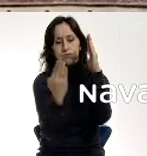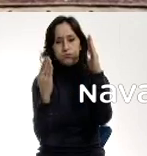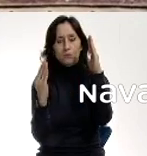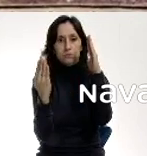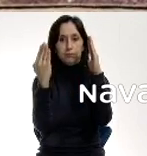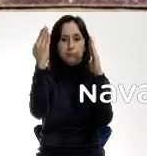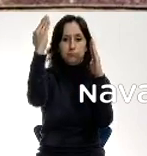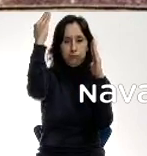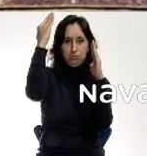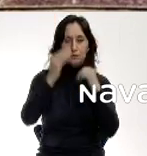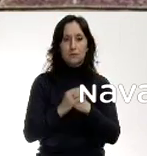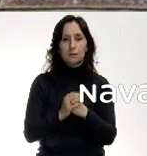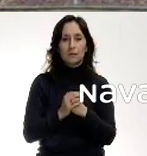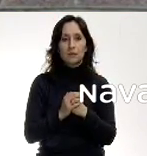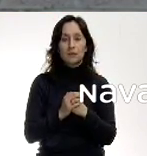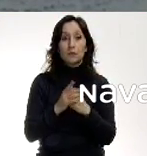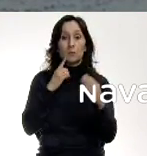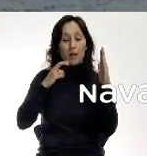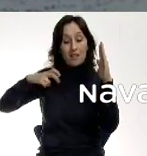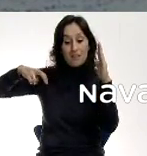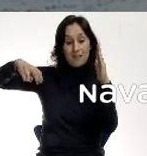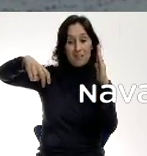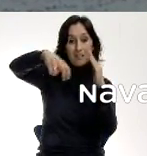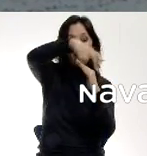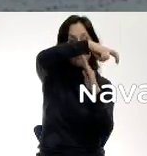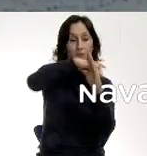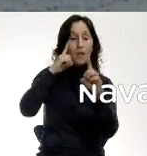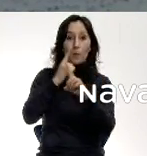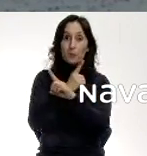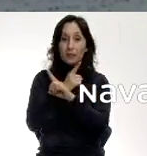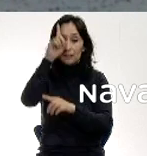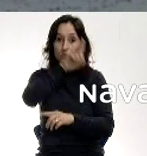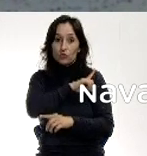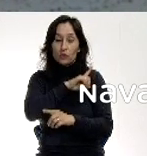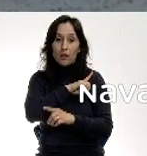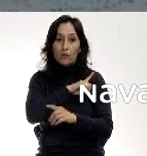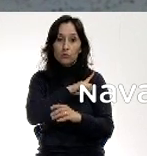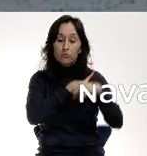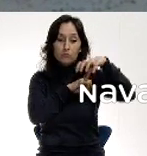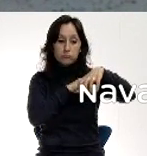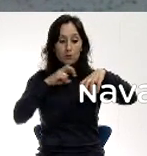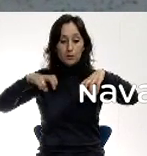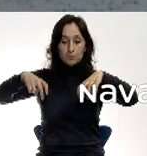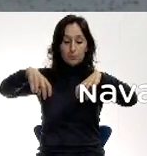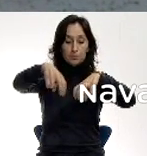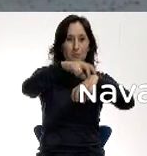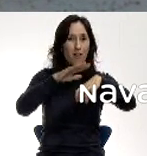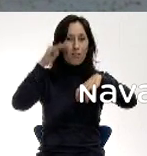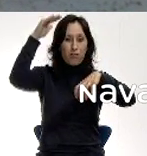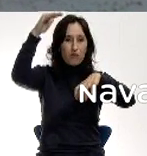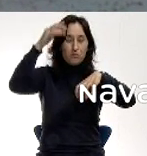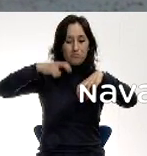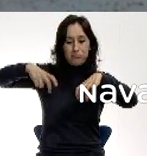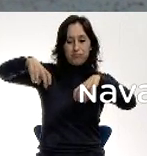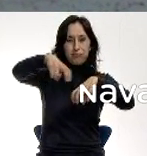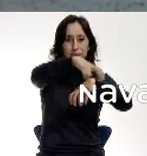una repisa y un paseo de ronda para que los vigilantes y soldados pudieran, desde la parte más alta de todo el